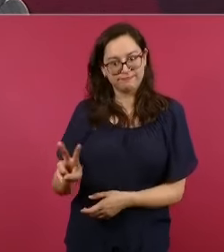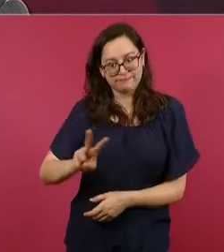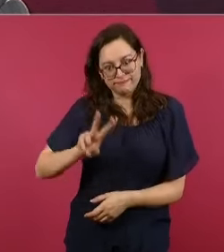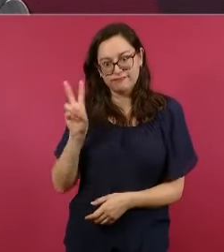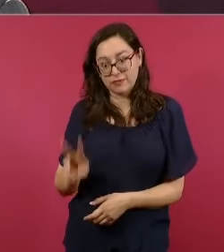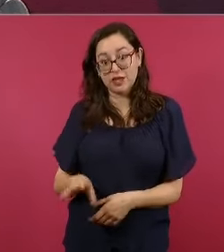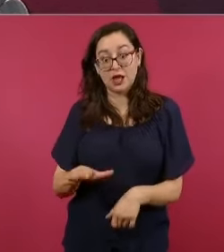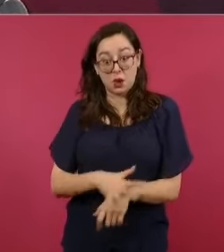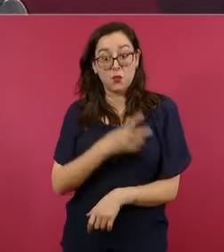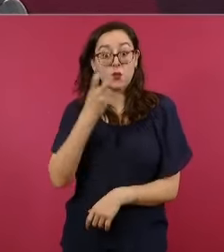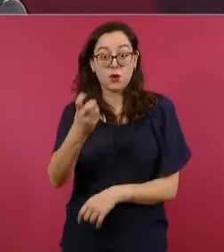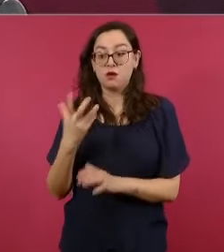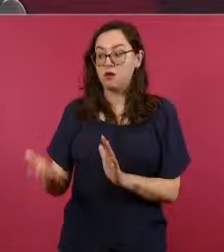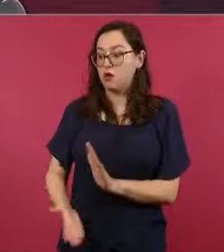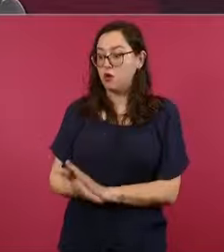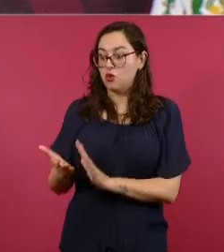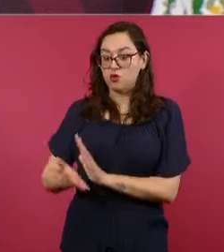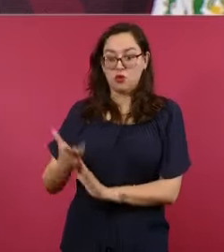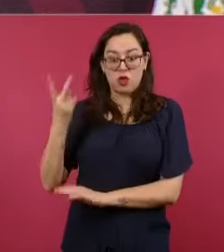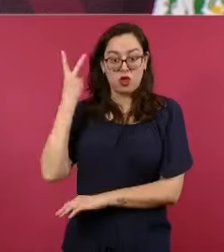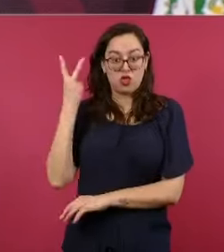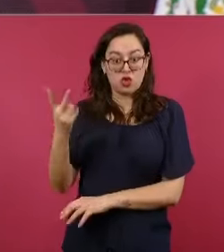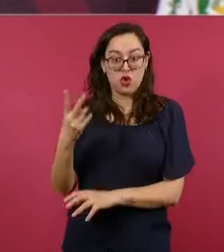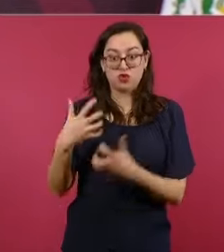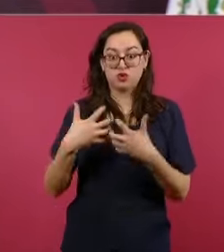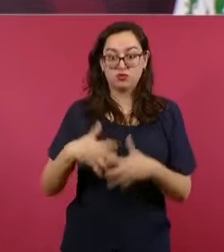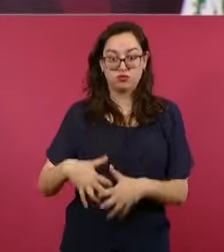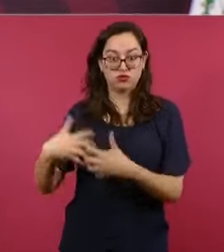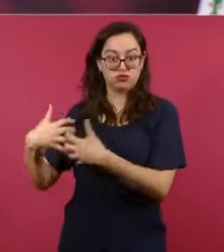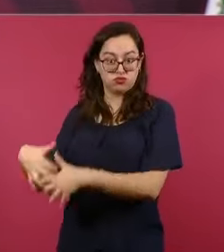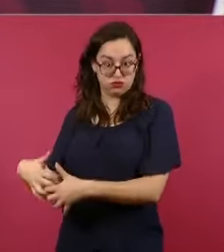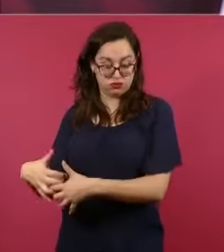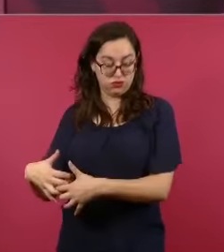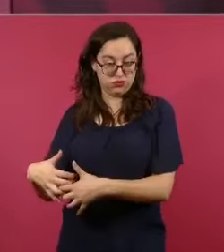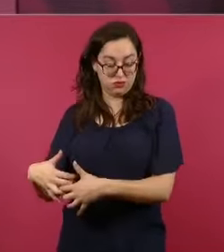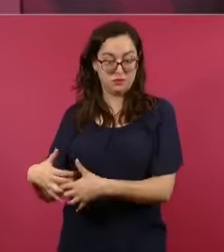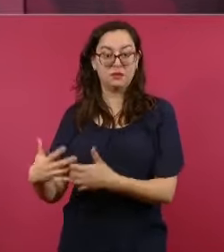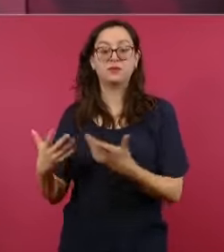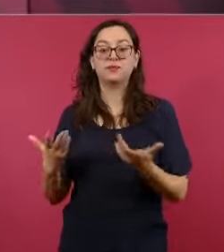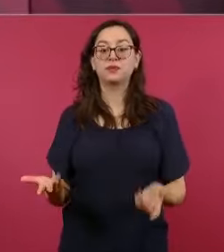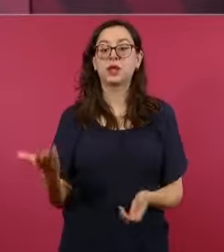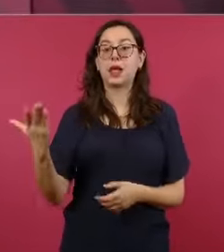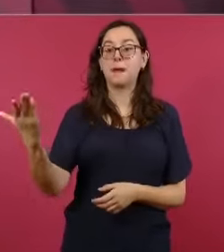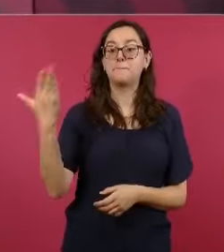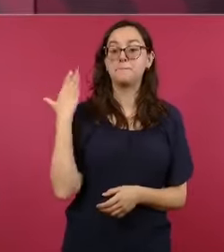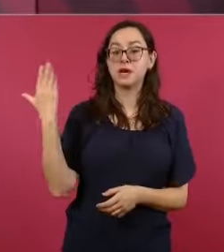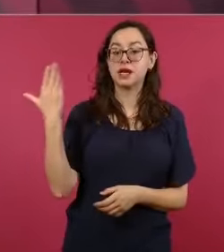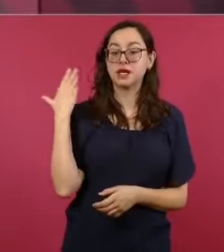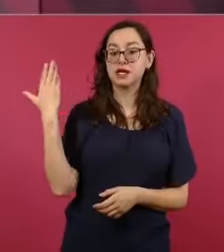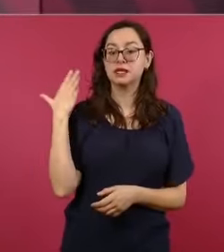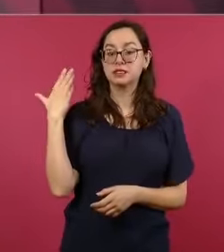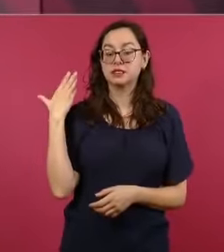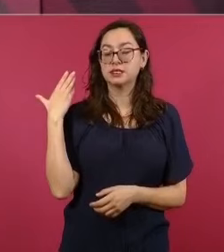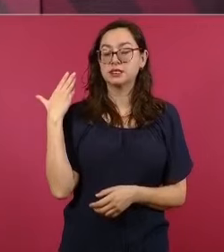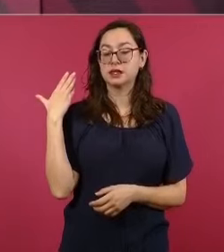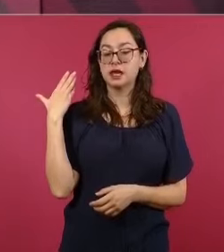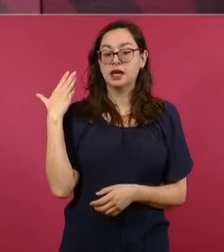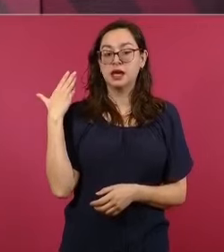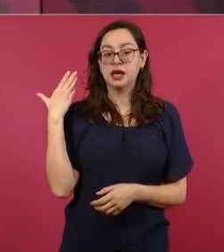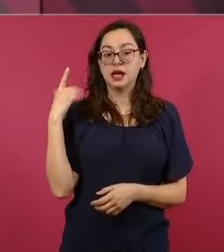energía eléctrica acabamos de tener una reunión con el Primer Ministro